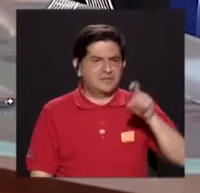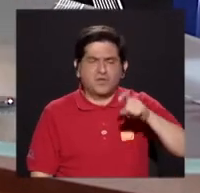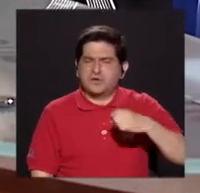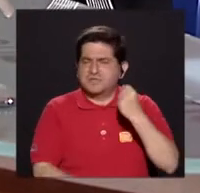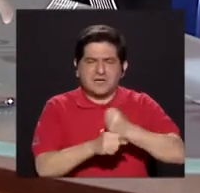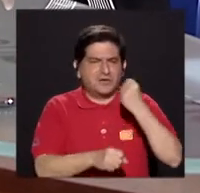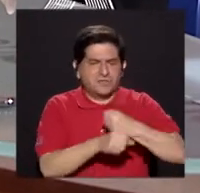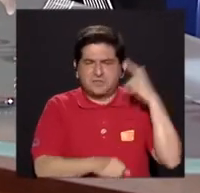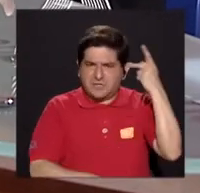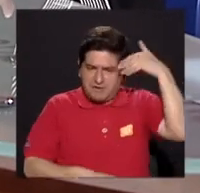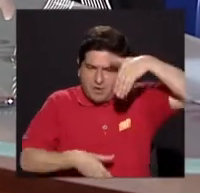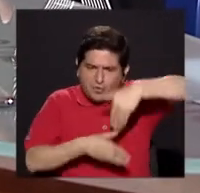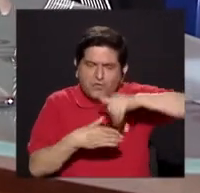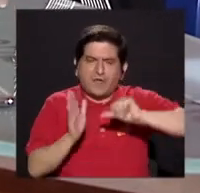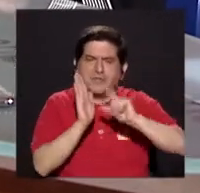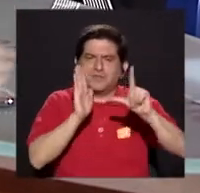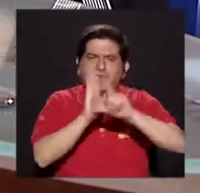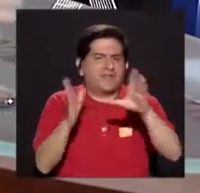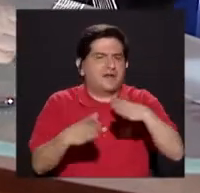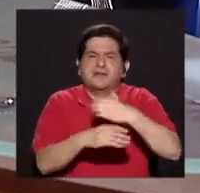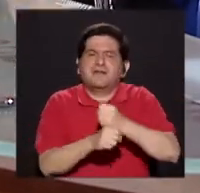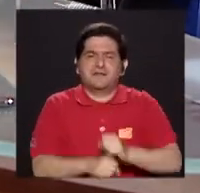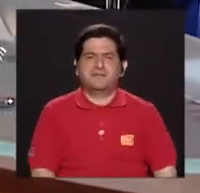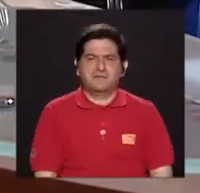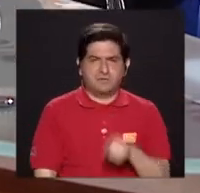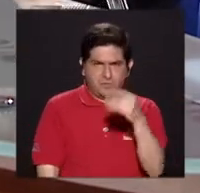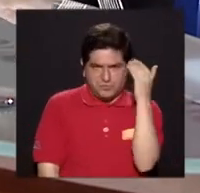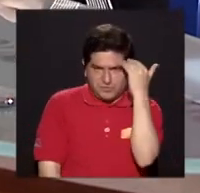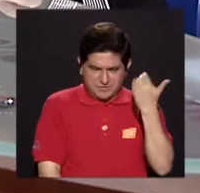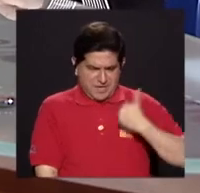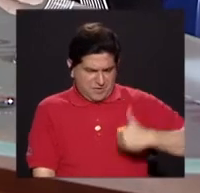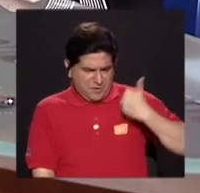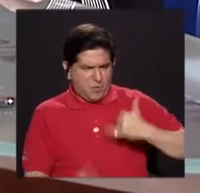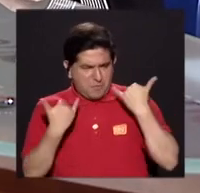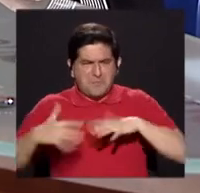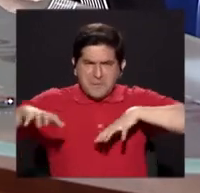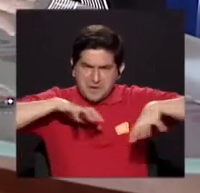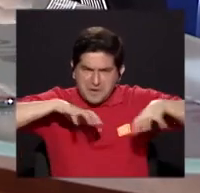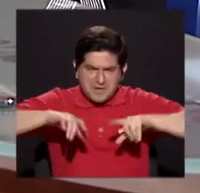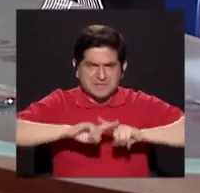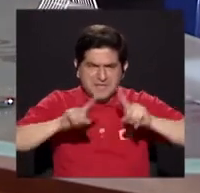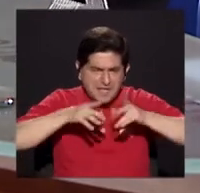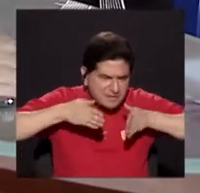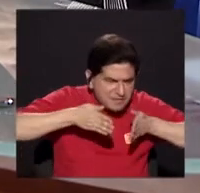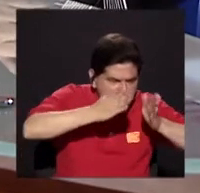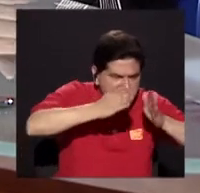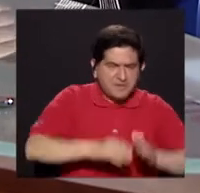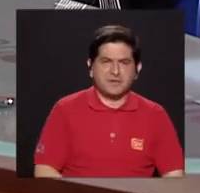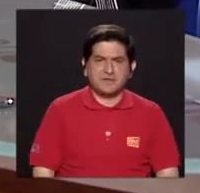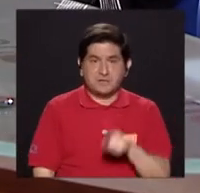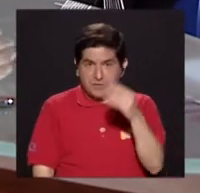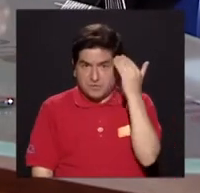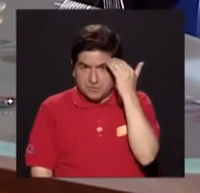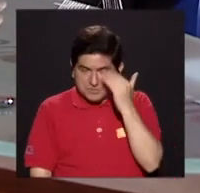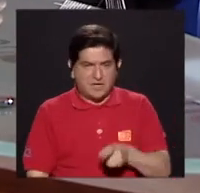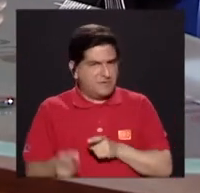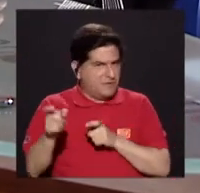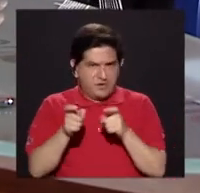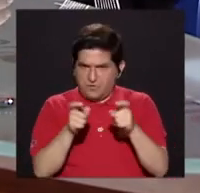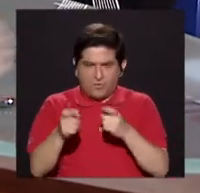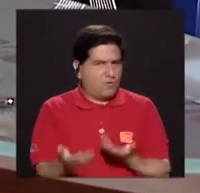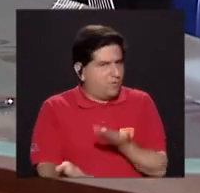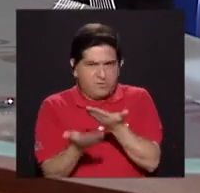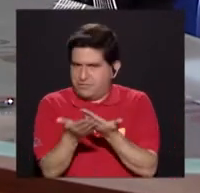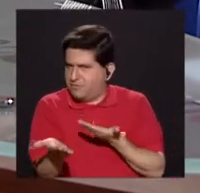en política al interior de la Asamblea Legislativa, si sabes que los hombres ya se están moviendo en otra dirección, si sabes que no lo has manejado y lo han